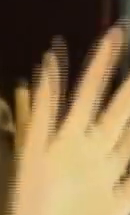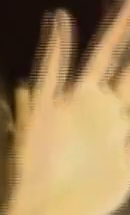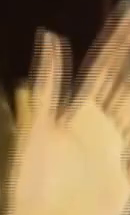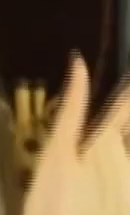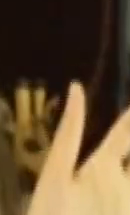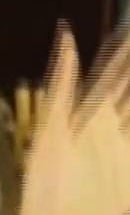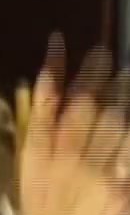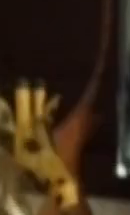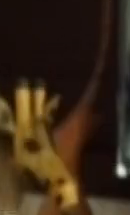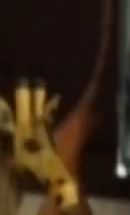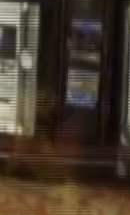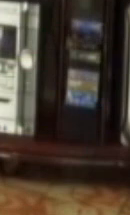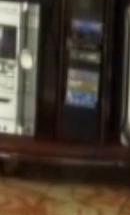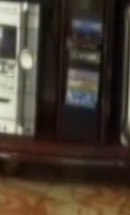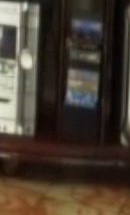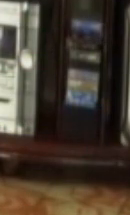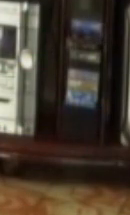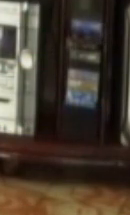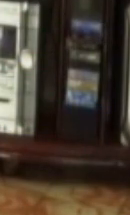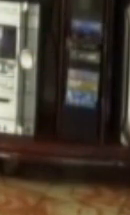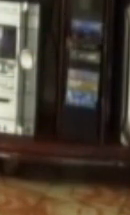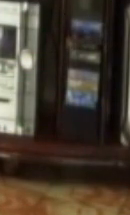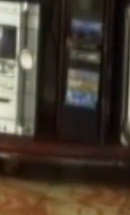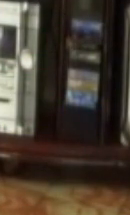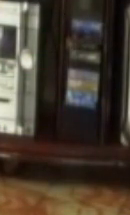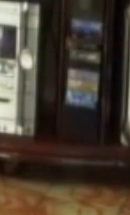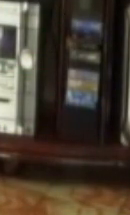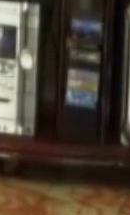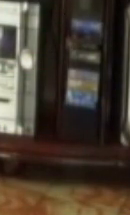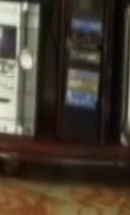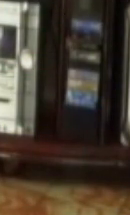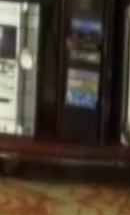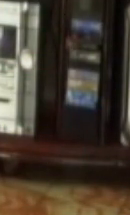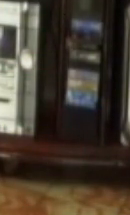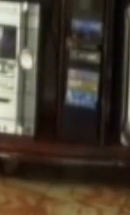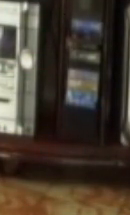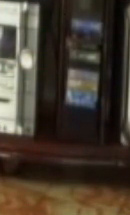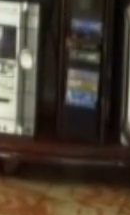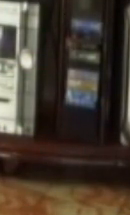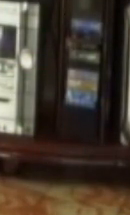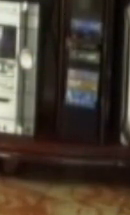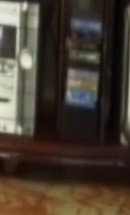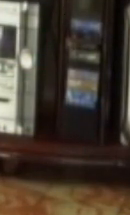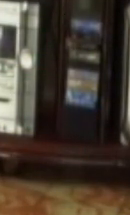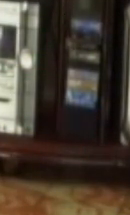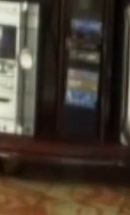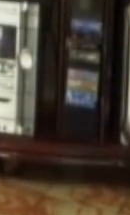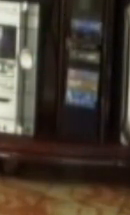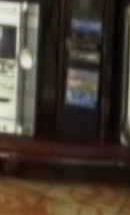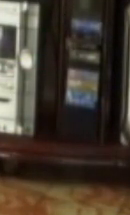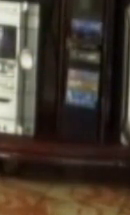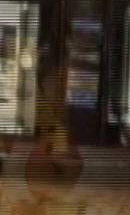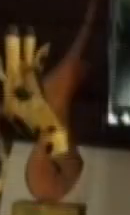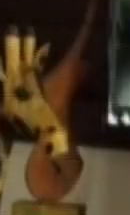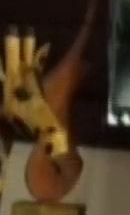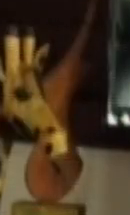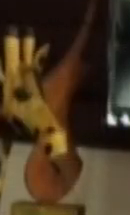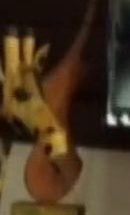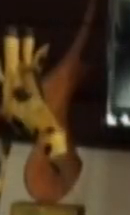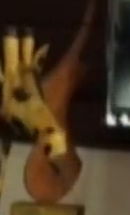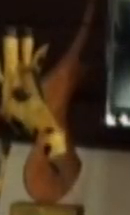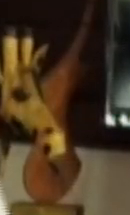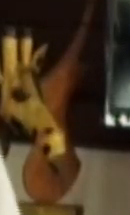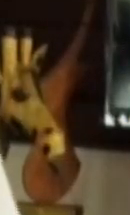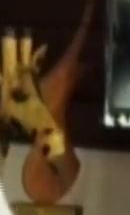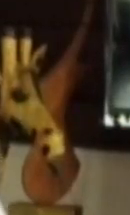el gracioso, porque el coronavirus es muy contagioso.